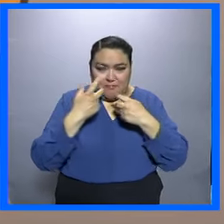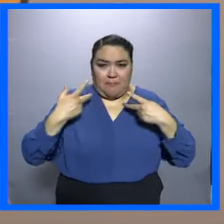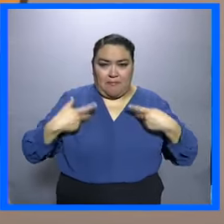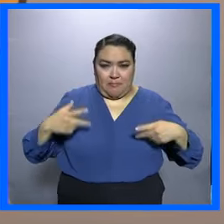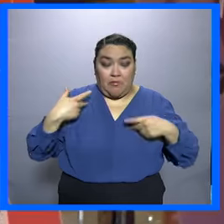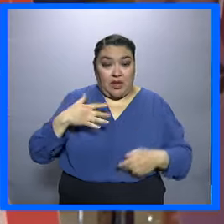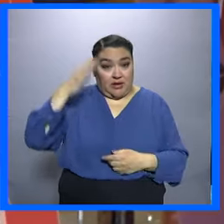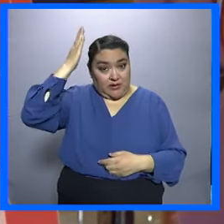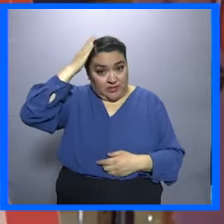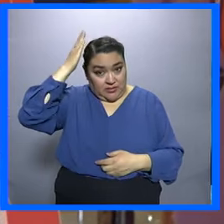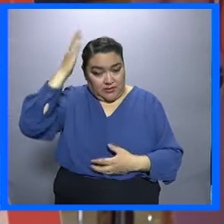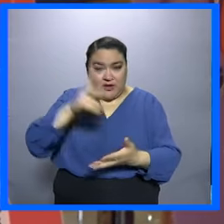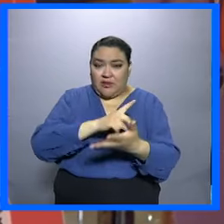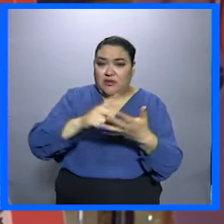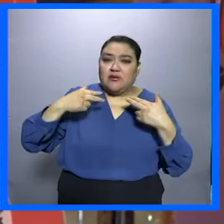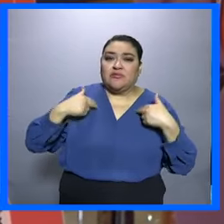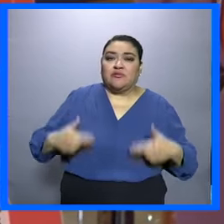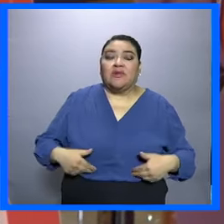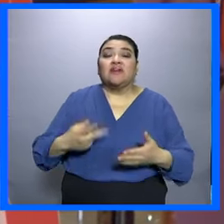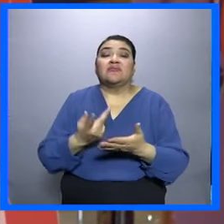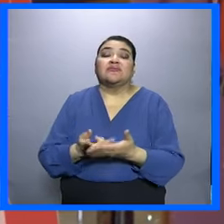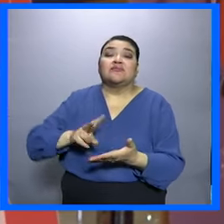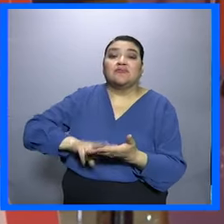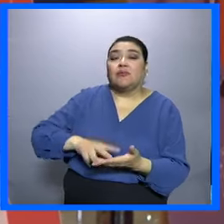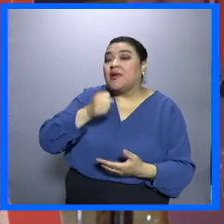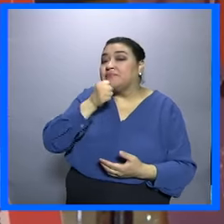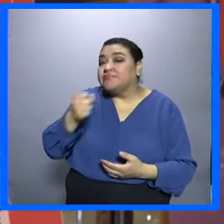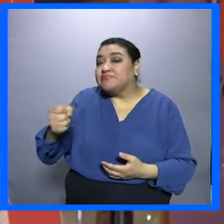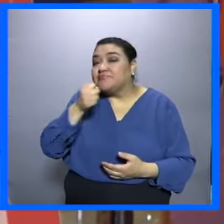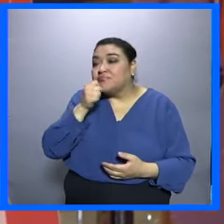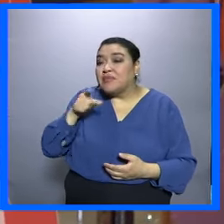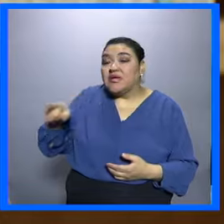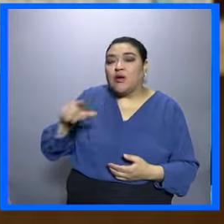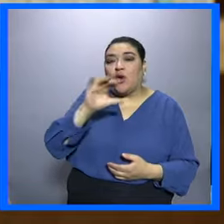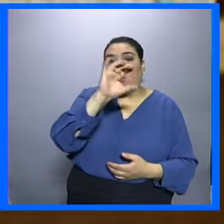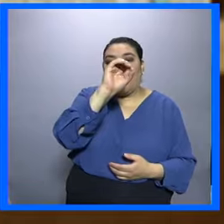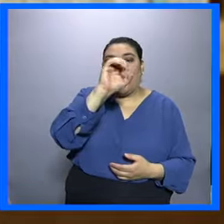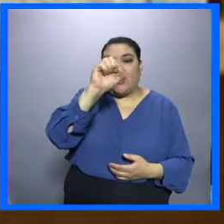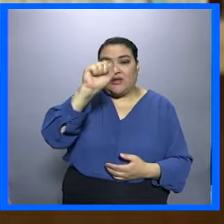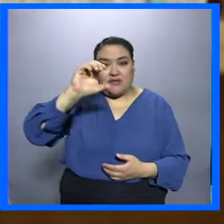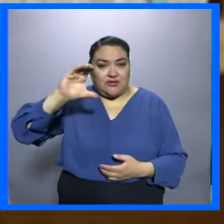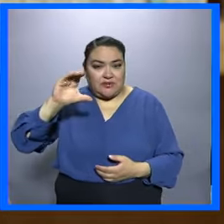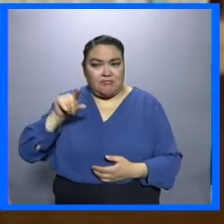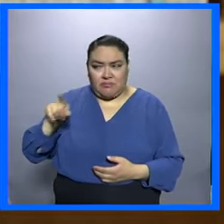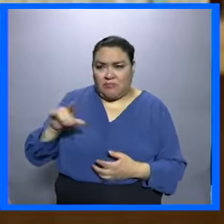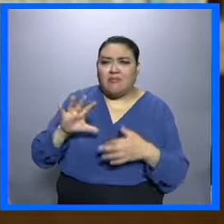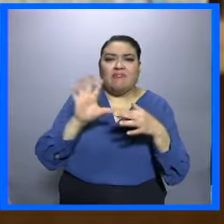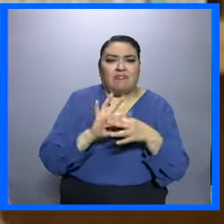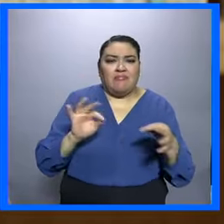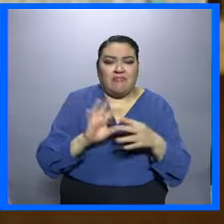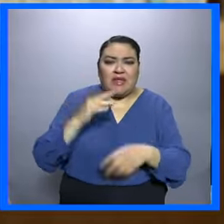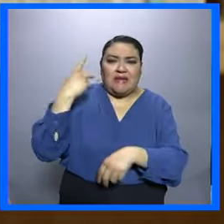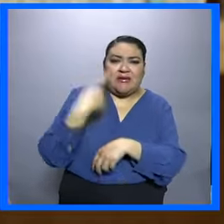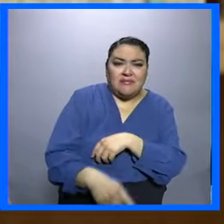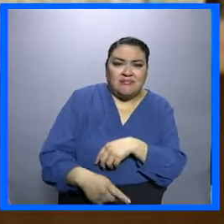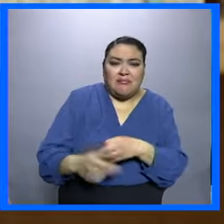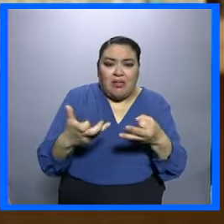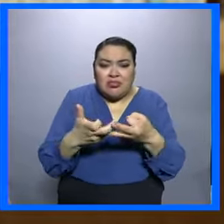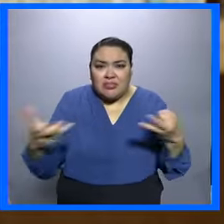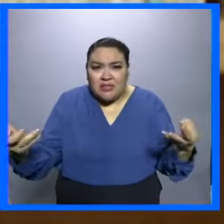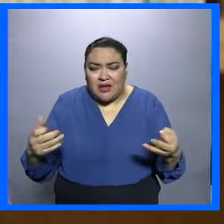Personas Defensoras de Derechos Humanos y Periodistas, Espacio OSC. Ahí habló de los riesgos que enfrentan quienes protegen